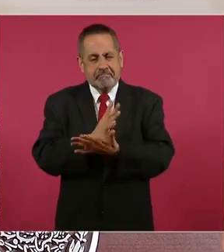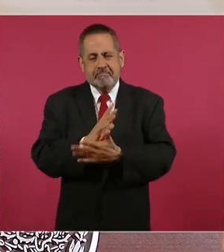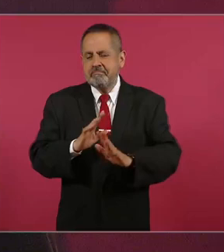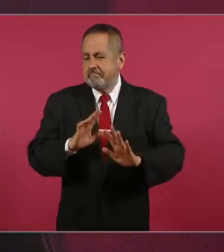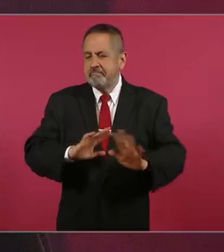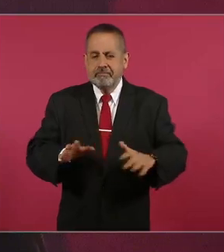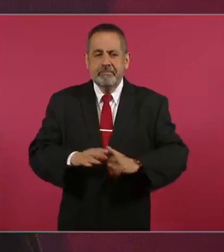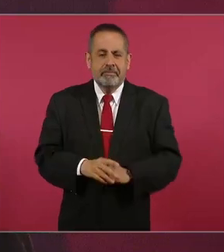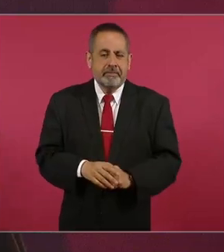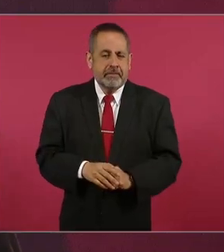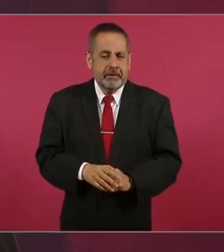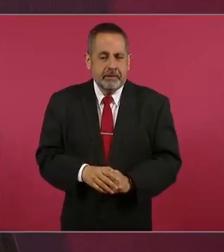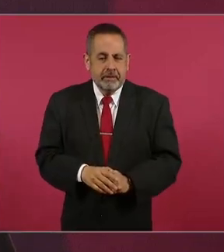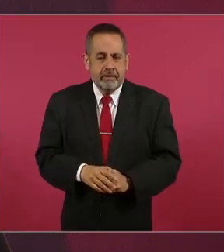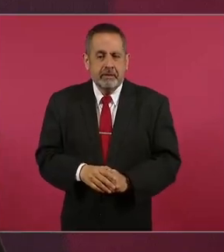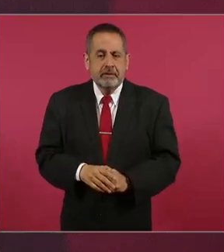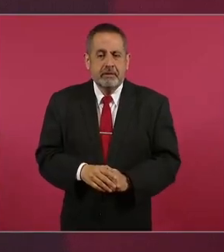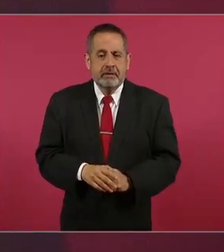Desde luego no es nada